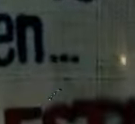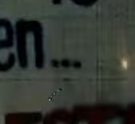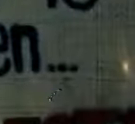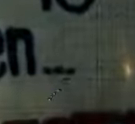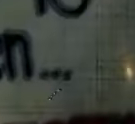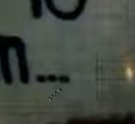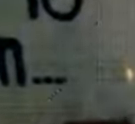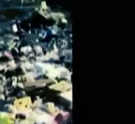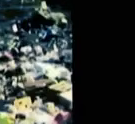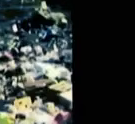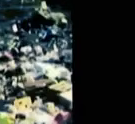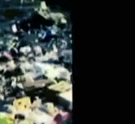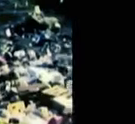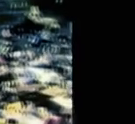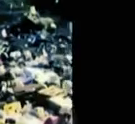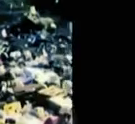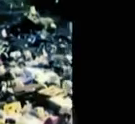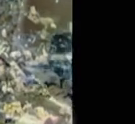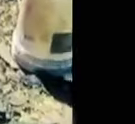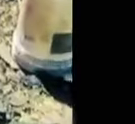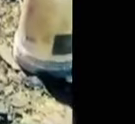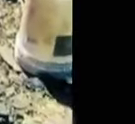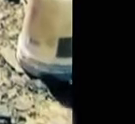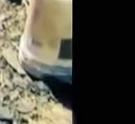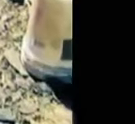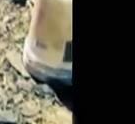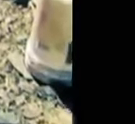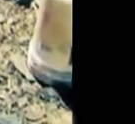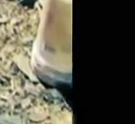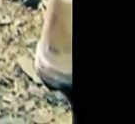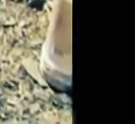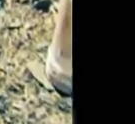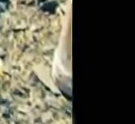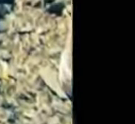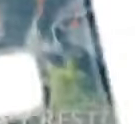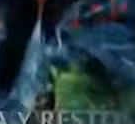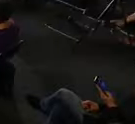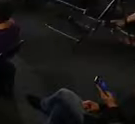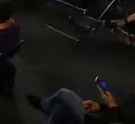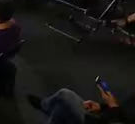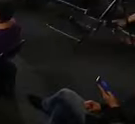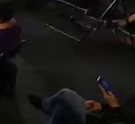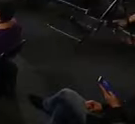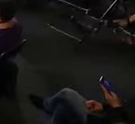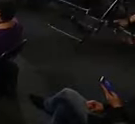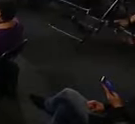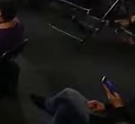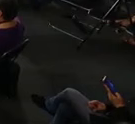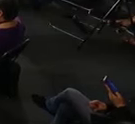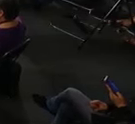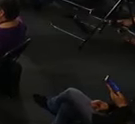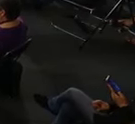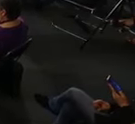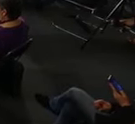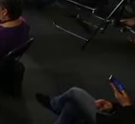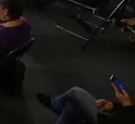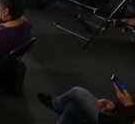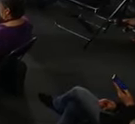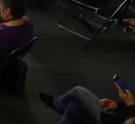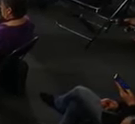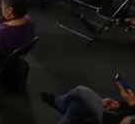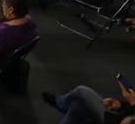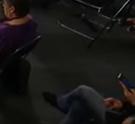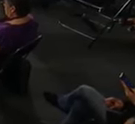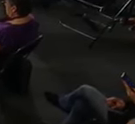Abarca, alcalde de Iguala, durante la desaparición de los 43 normalistas. Infodemia. Es cuanto,